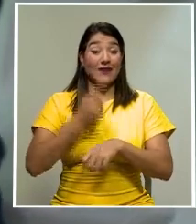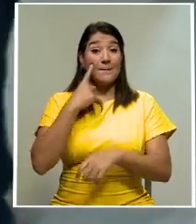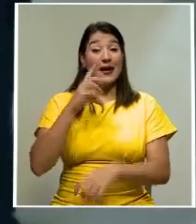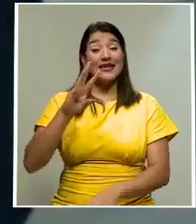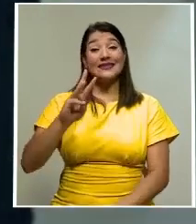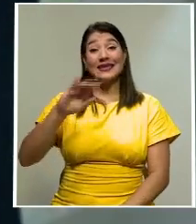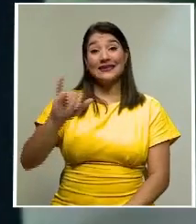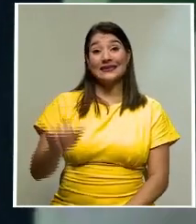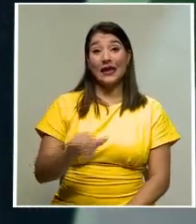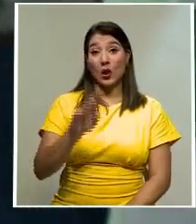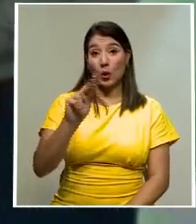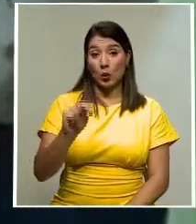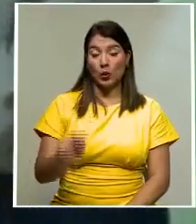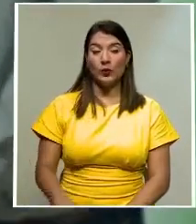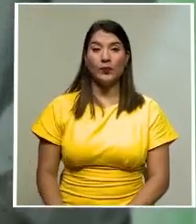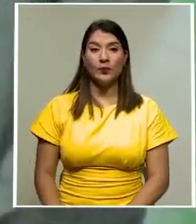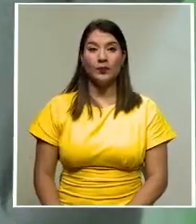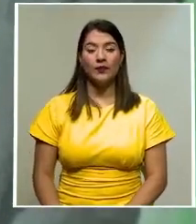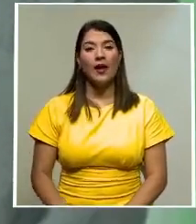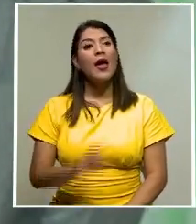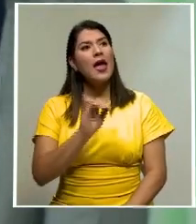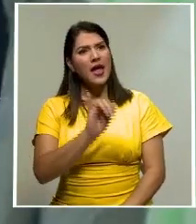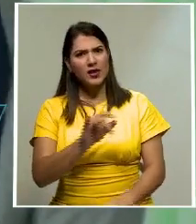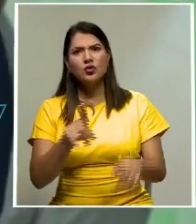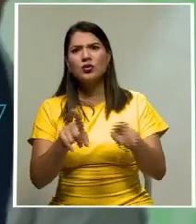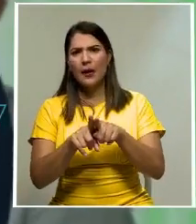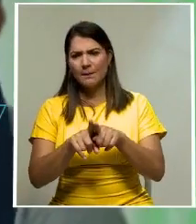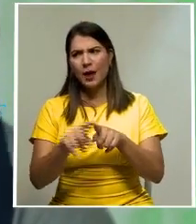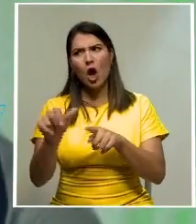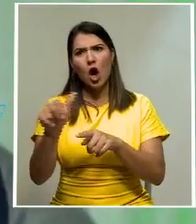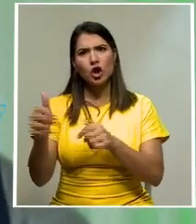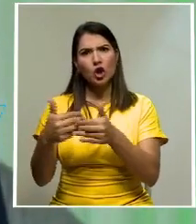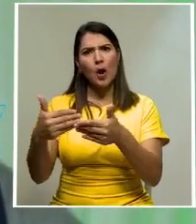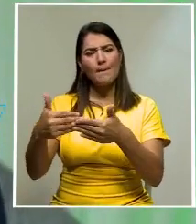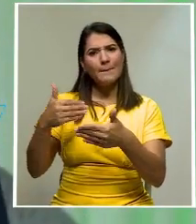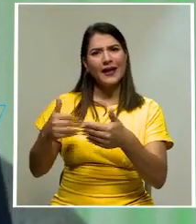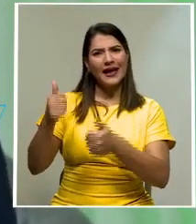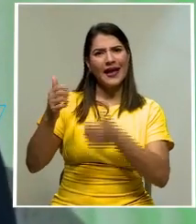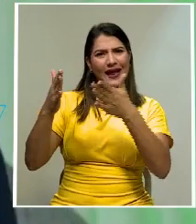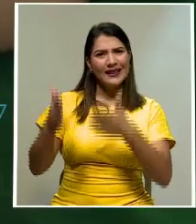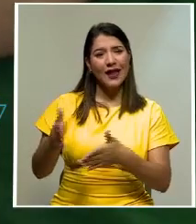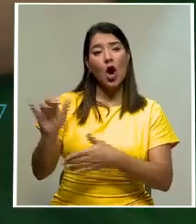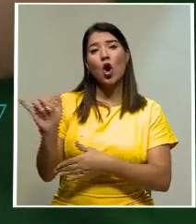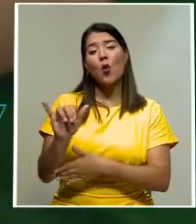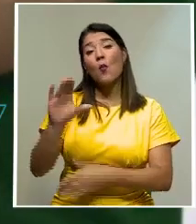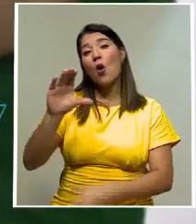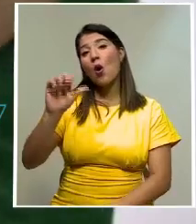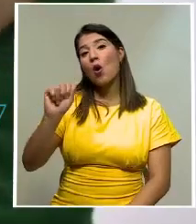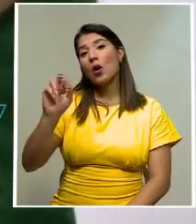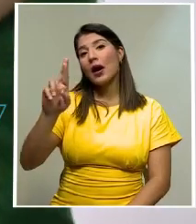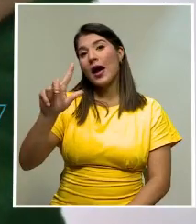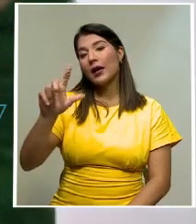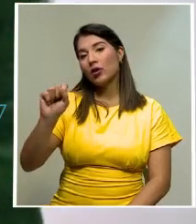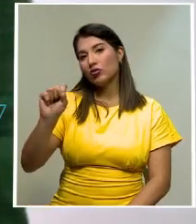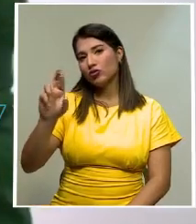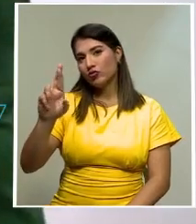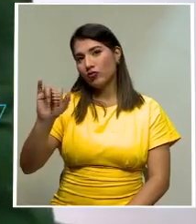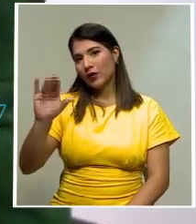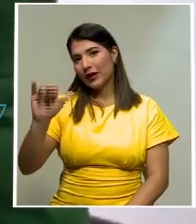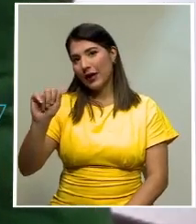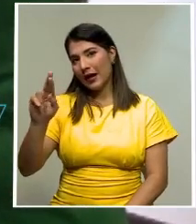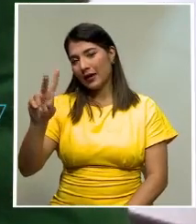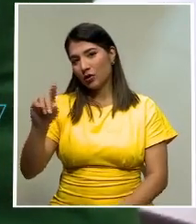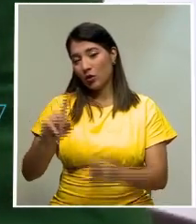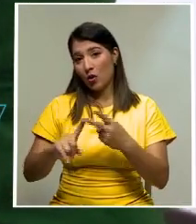junio. La iniciativa también fue apoyada por otros precandidatos como Carlos Ricardo Benavides, Rolando Araya y Claudio